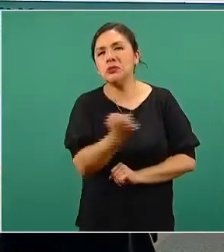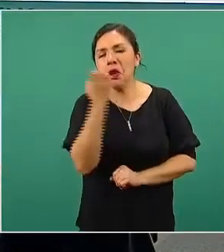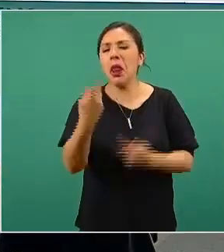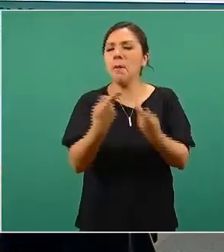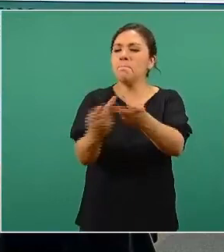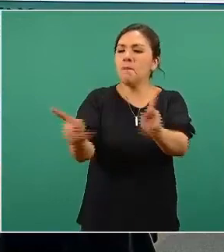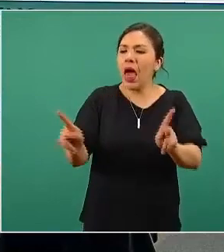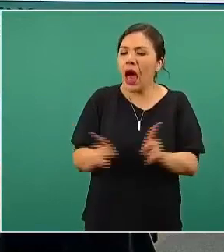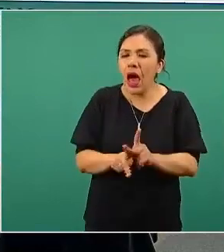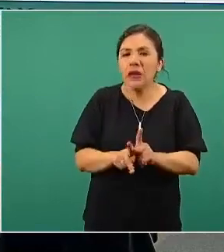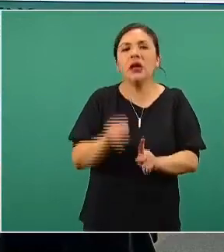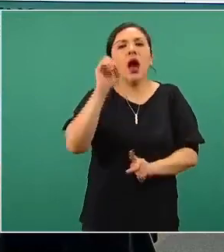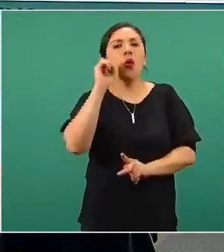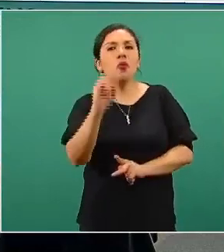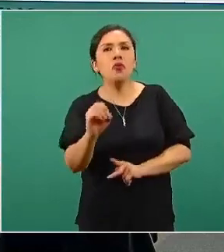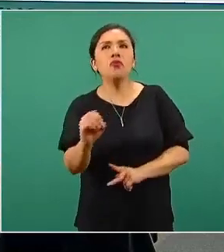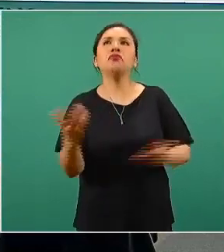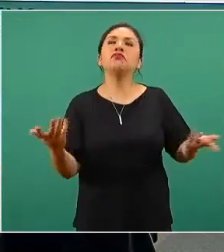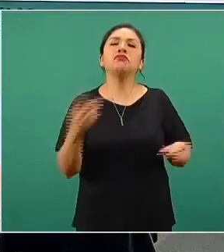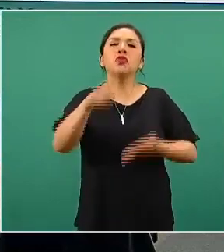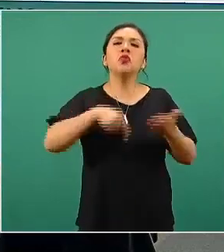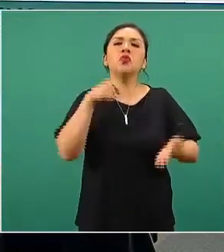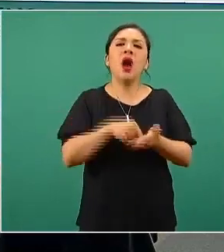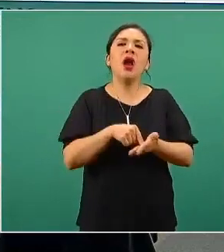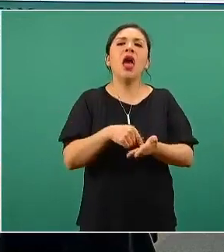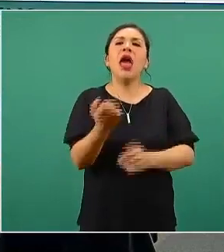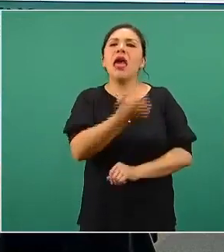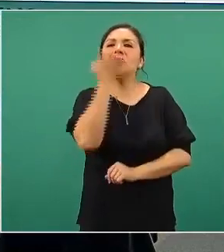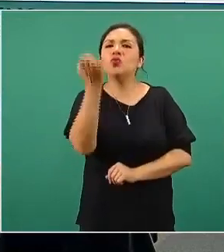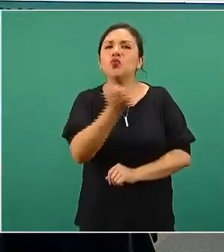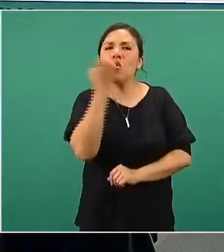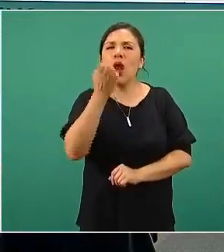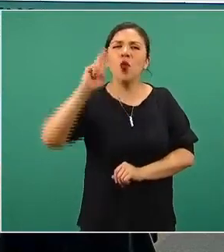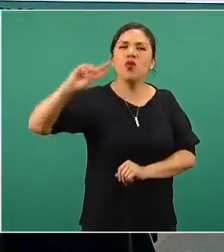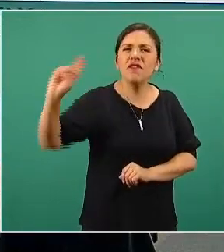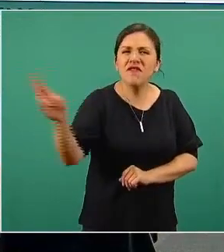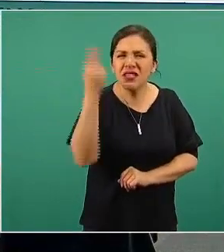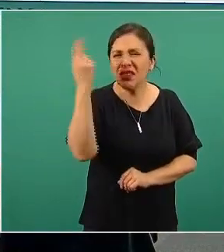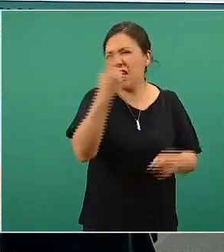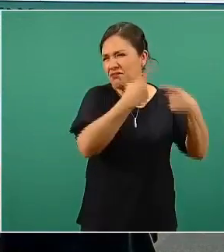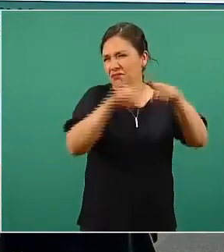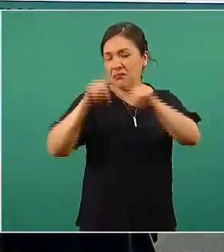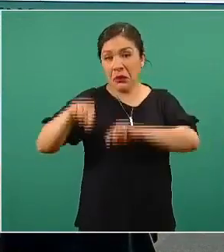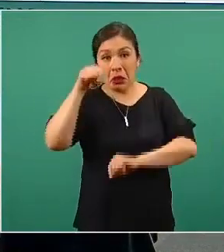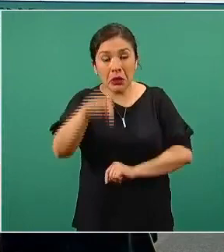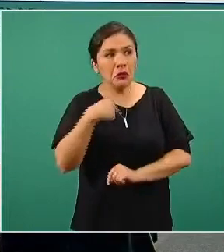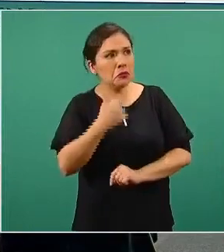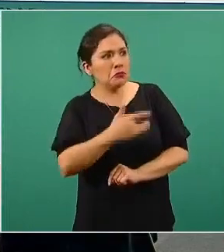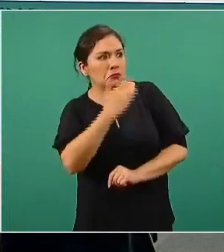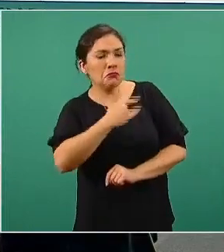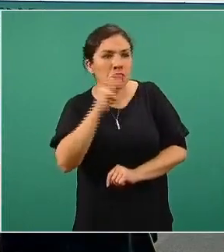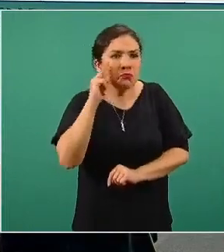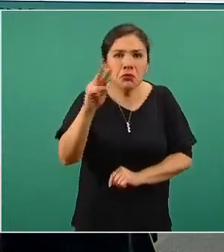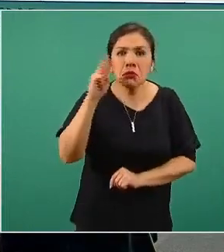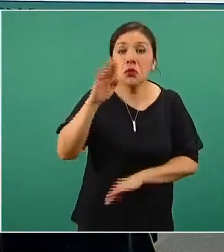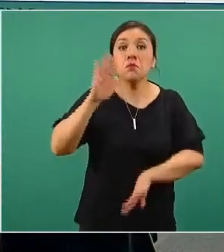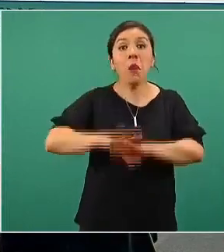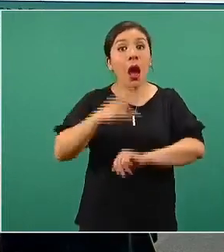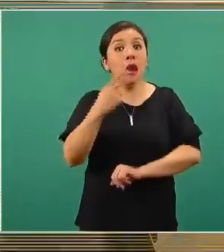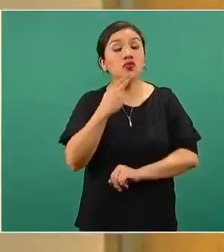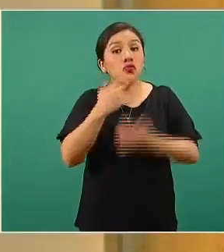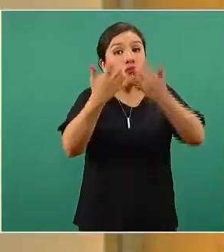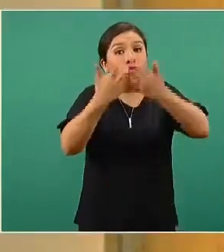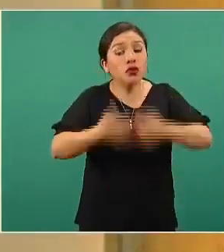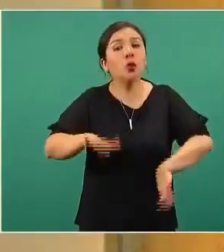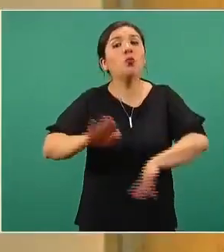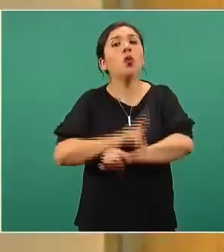plazas públicas, en unidades académicas, que nos han resultado muy útiles porque